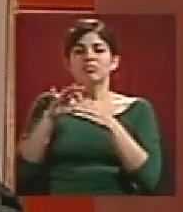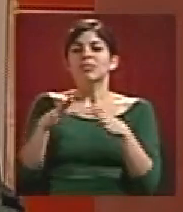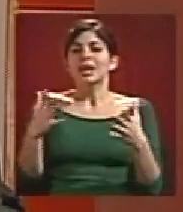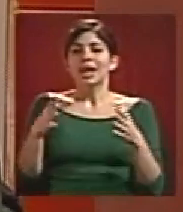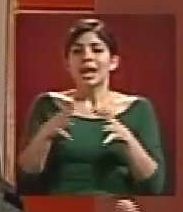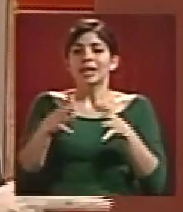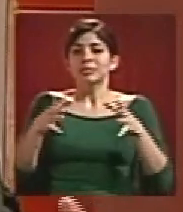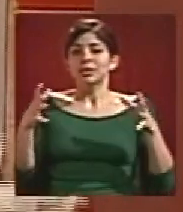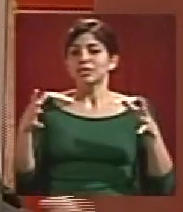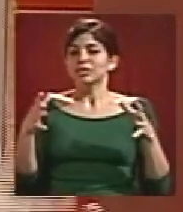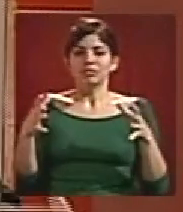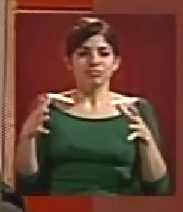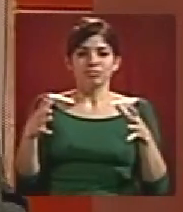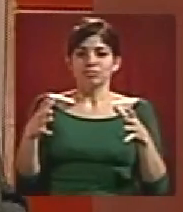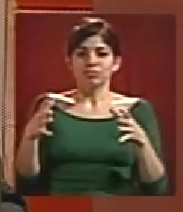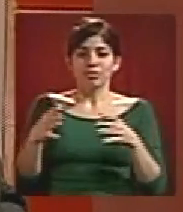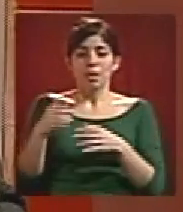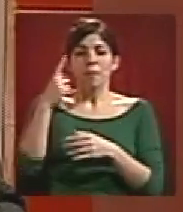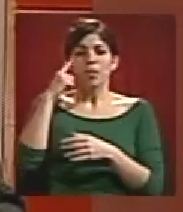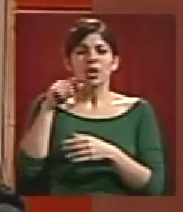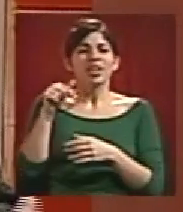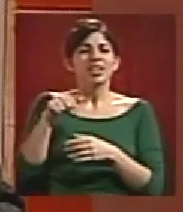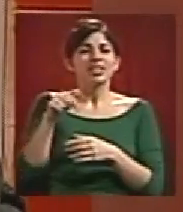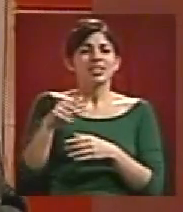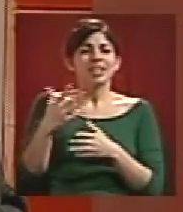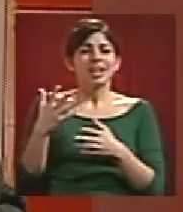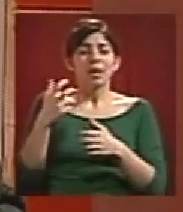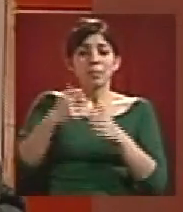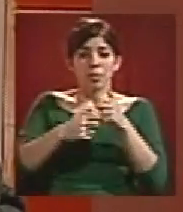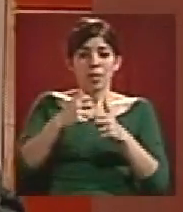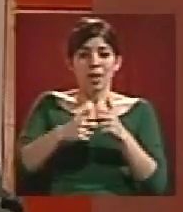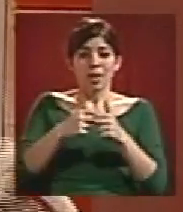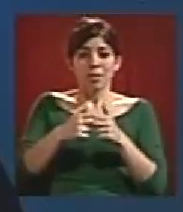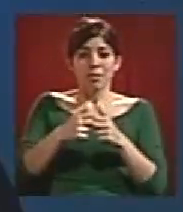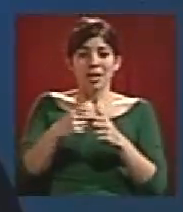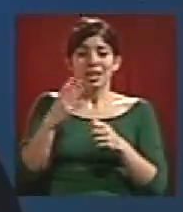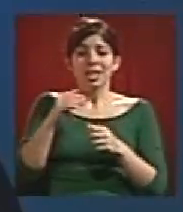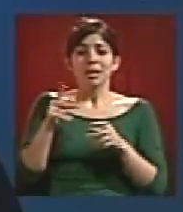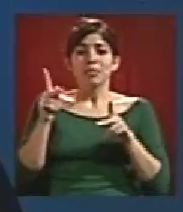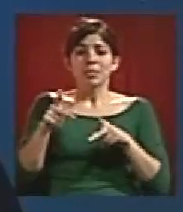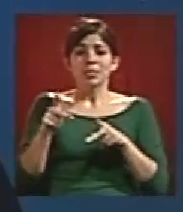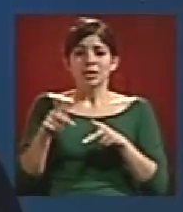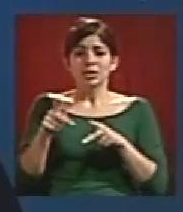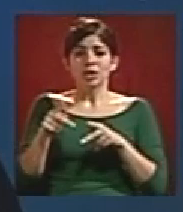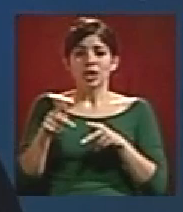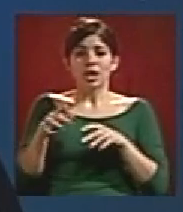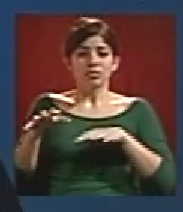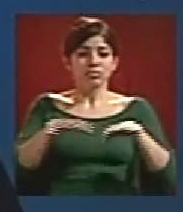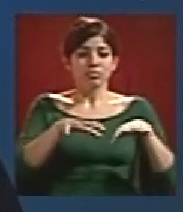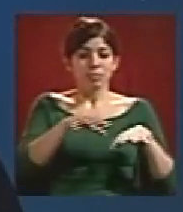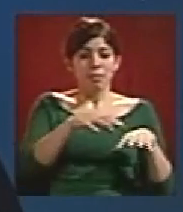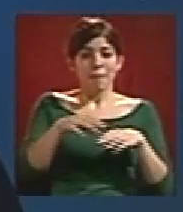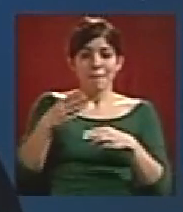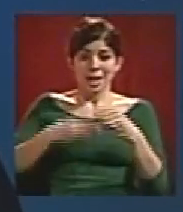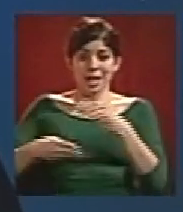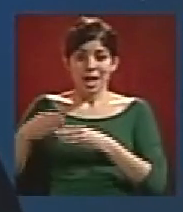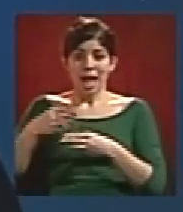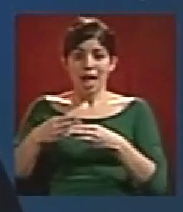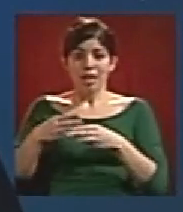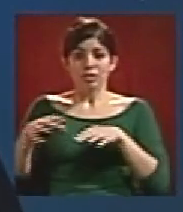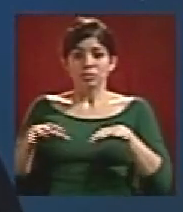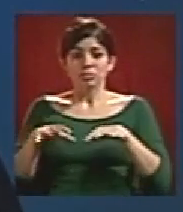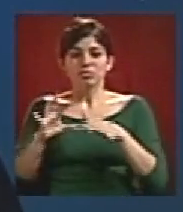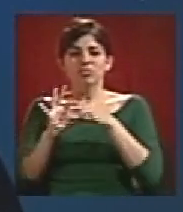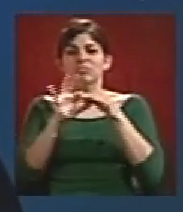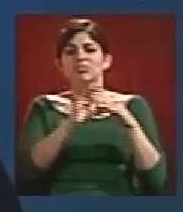yo creo que parte de la incertidumbre y de las reacciones de los mercados bursátiles y tal a esto es que se están